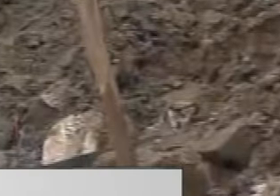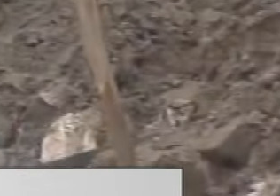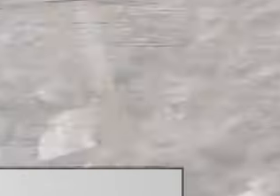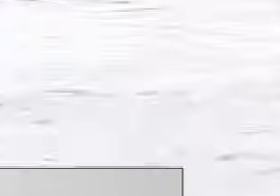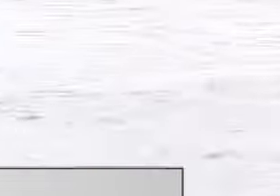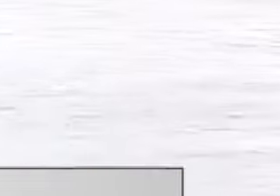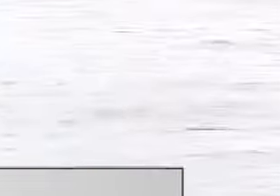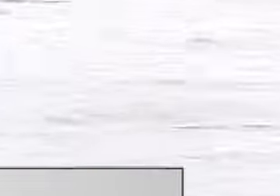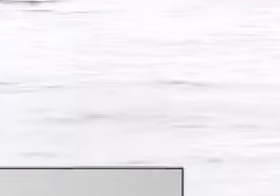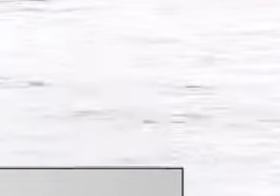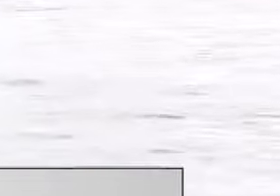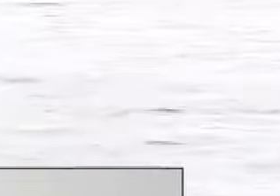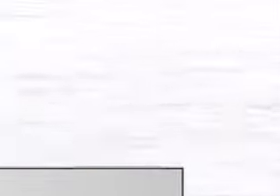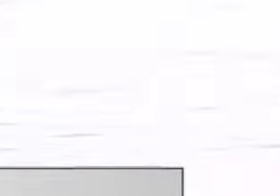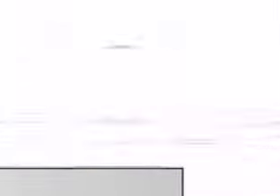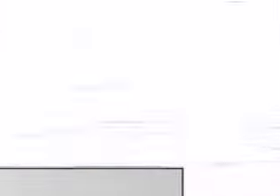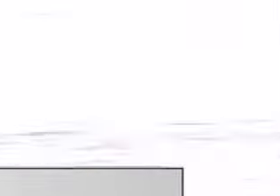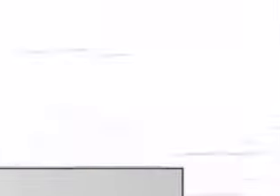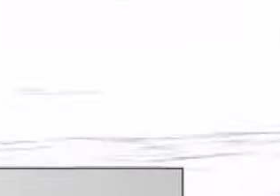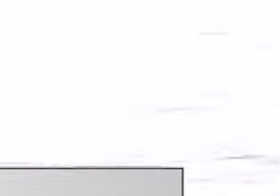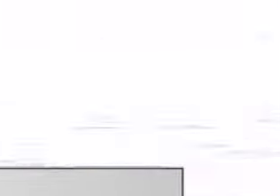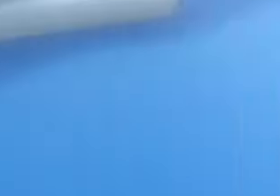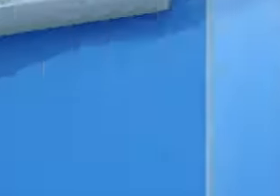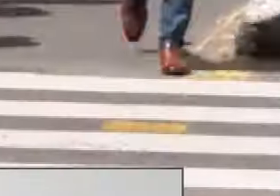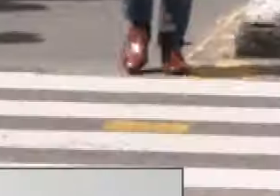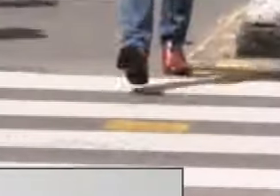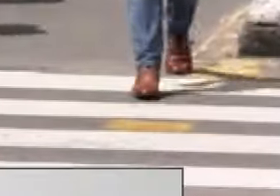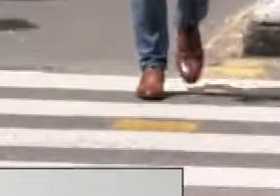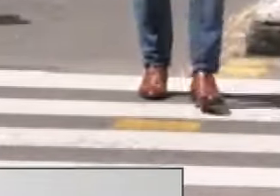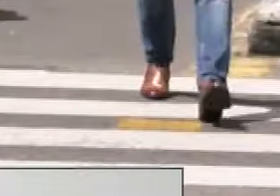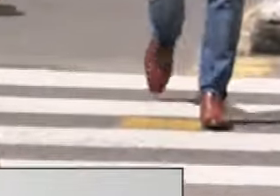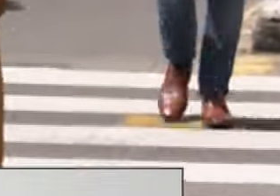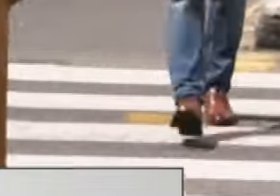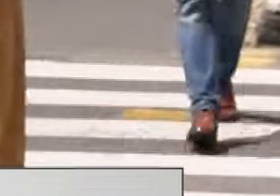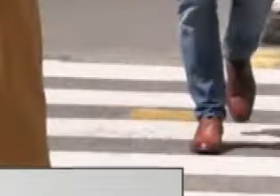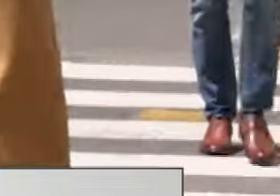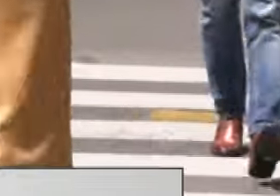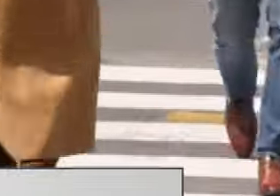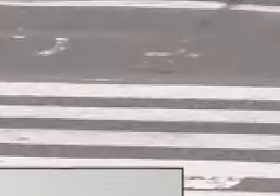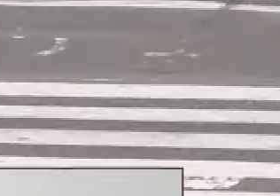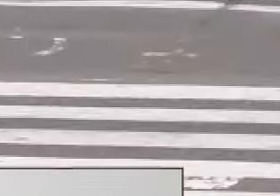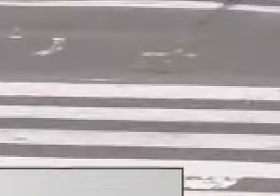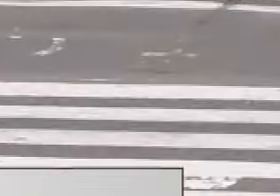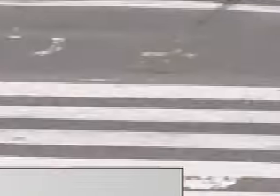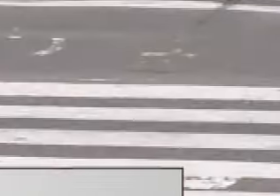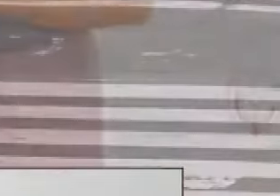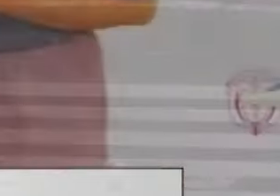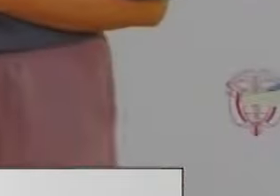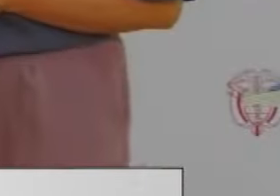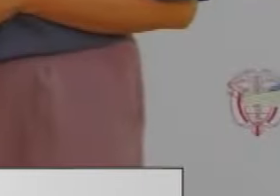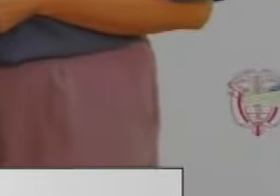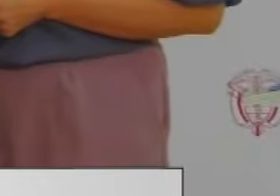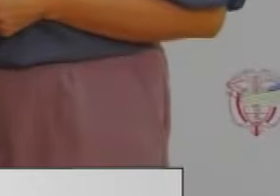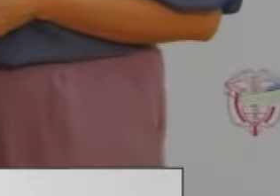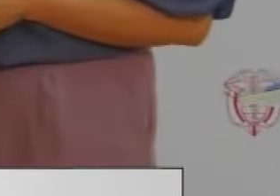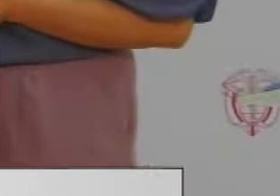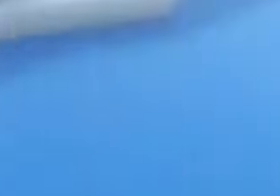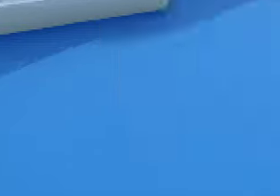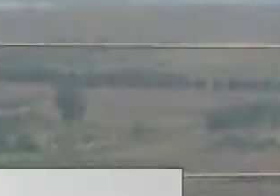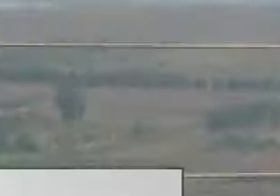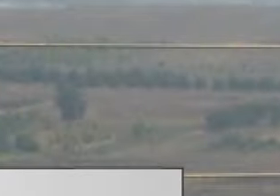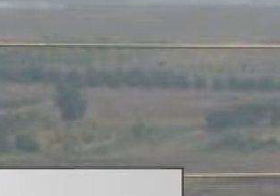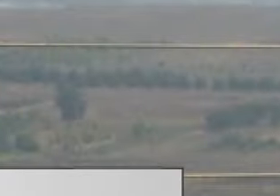Situación crítica por bajo nivel del río Amazonas. Sube el desempleo. En agosto registró